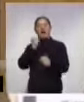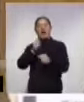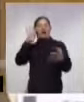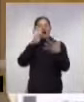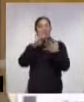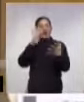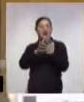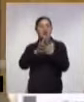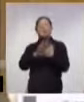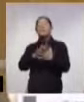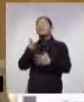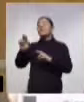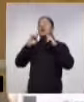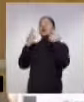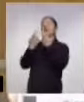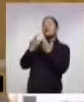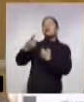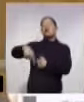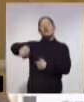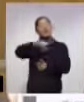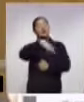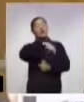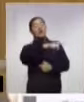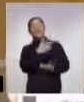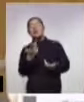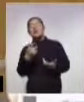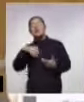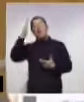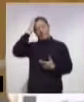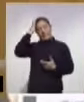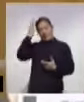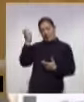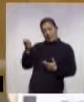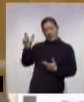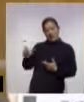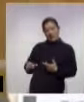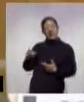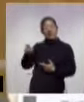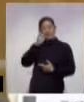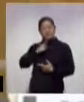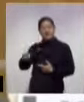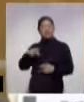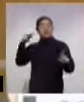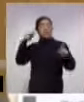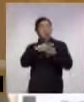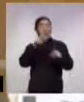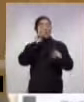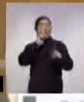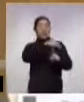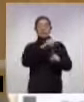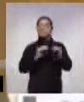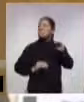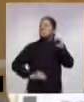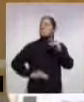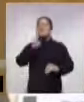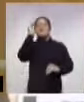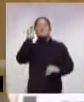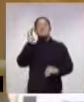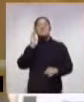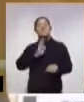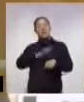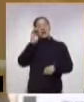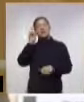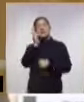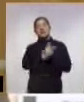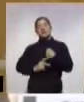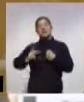una reunión con legisladores de diversas comisiones, el titular de la Fiscalía reconoció que los feminicidios han aumentado de manera desmesurada en el país